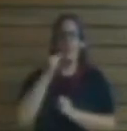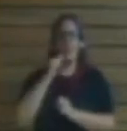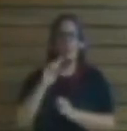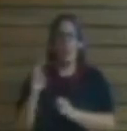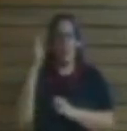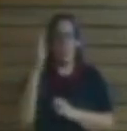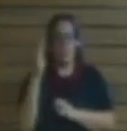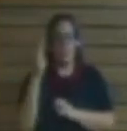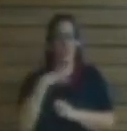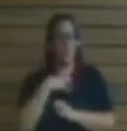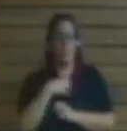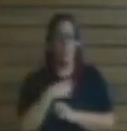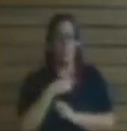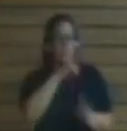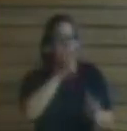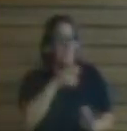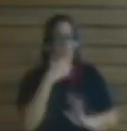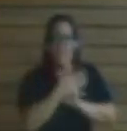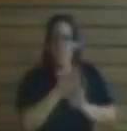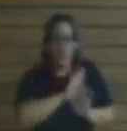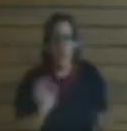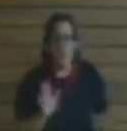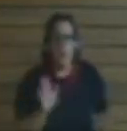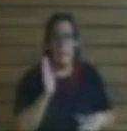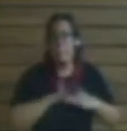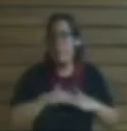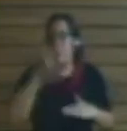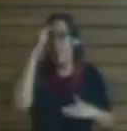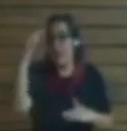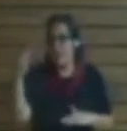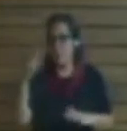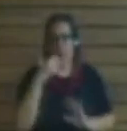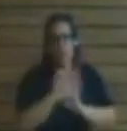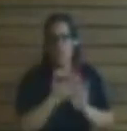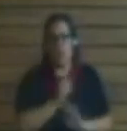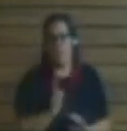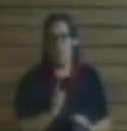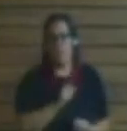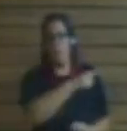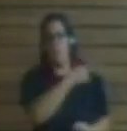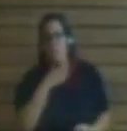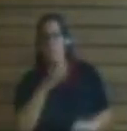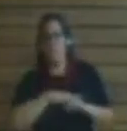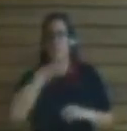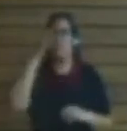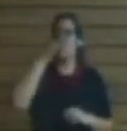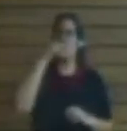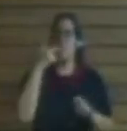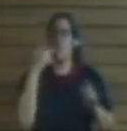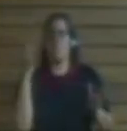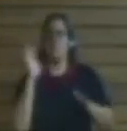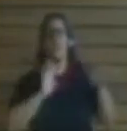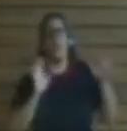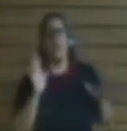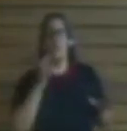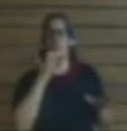hable. Por lo menos por respeto. Por lo menos por respeto. Y no me venga aquí a contar, no, es que vamos